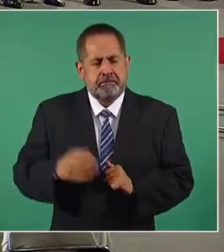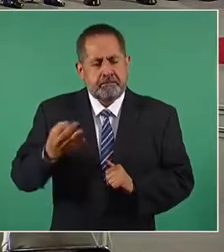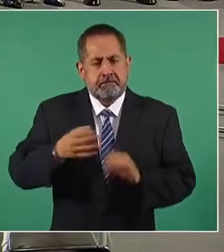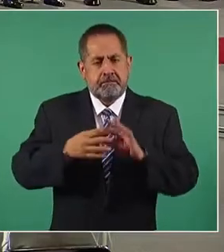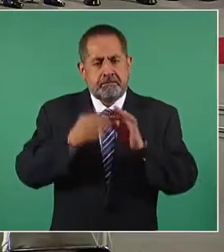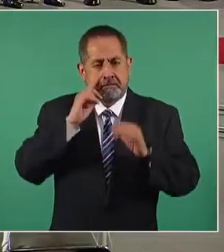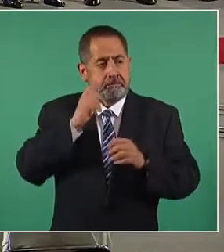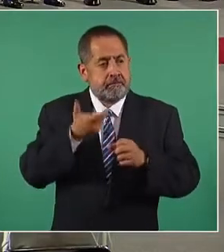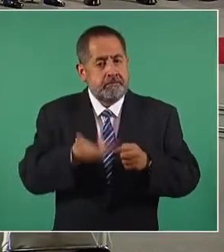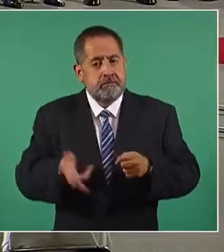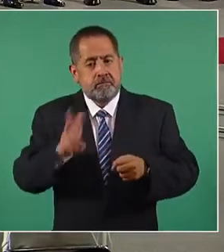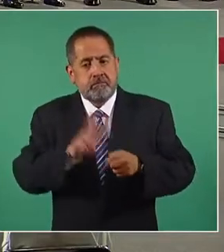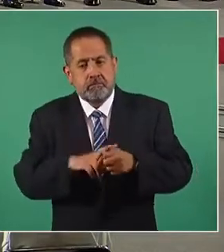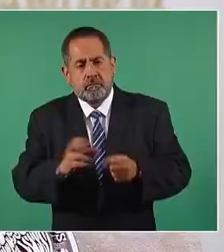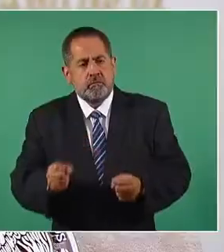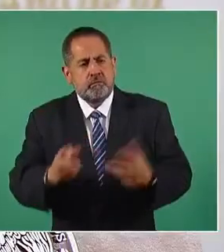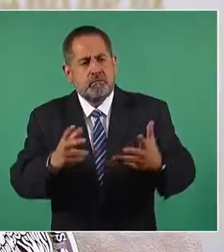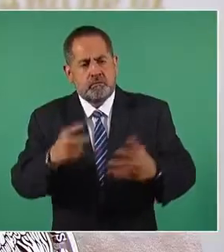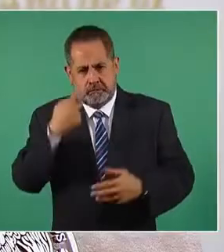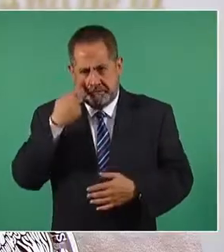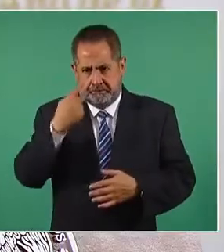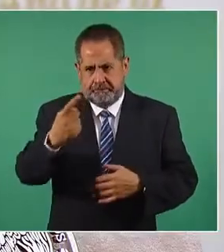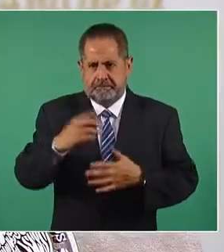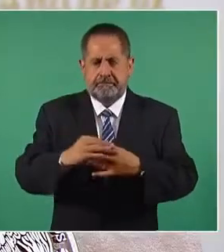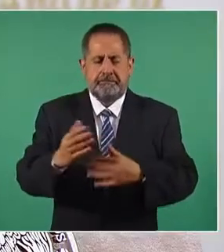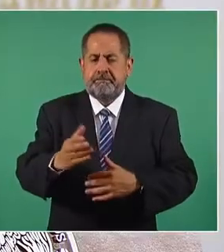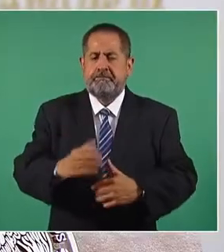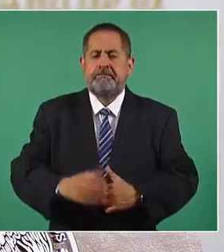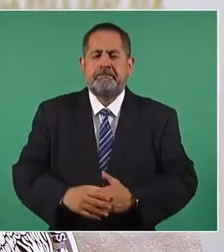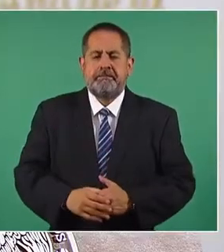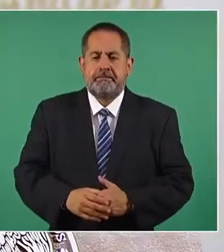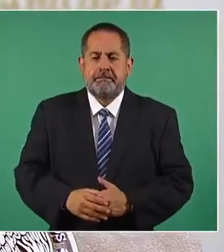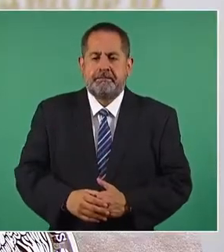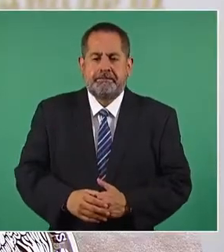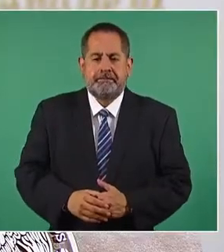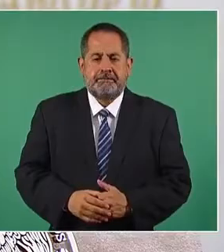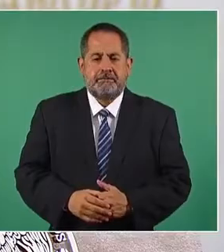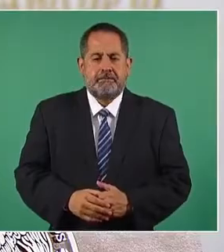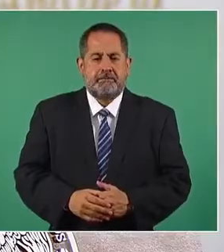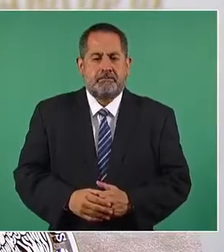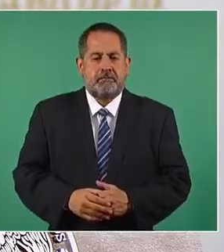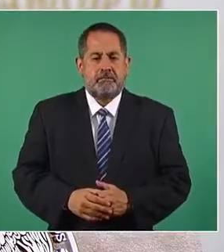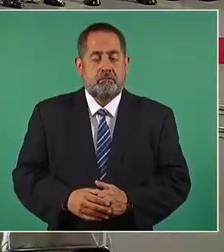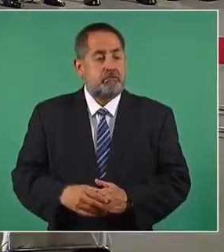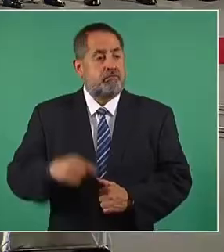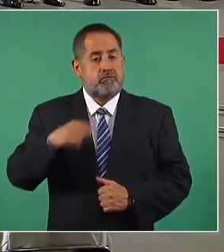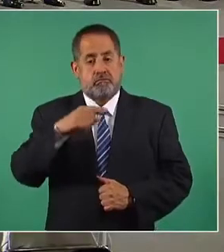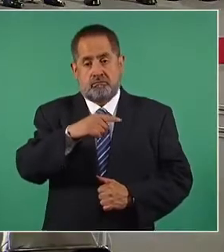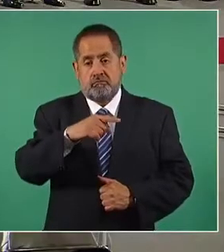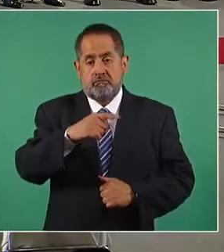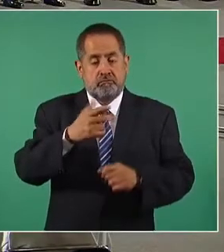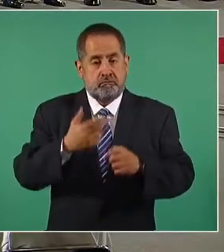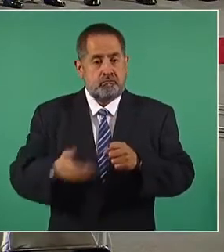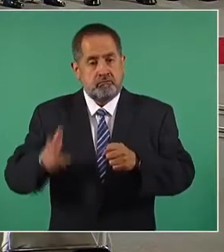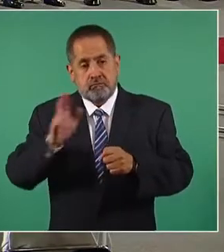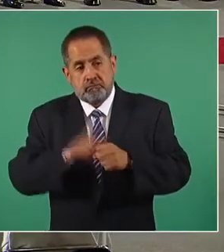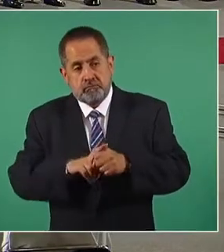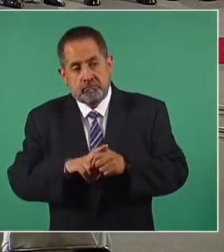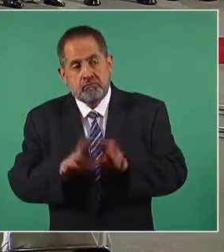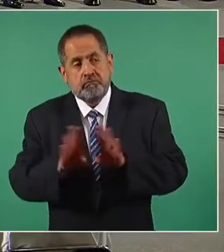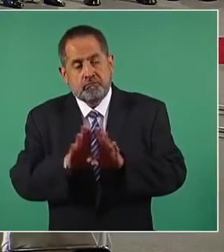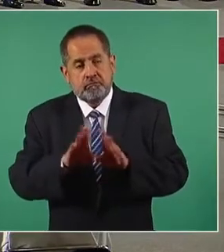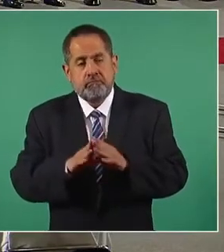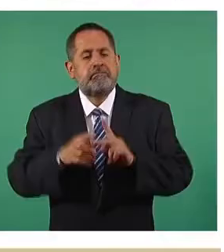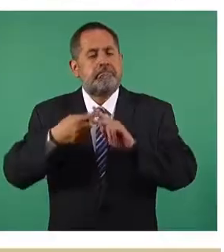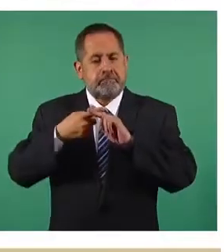en la hospitalización, si me pasan la siguiente imagen, donde vemos cambios en la ocupación hospitalaria. También se